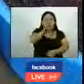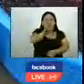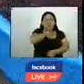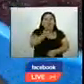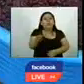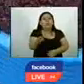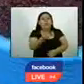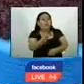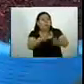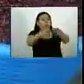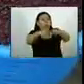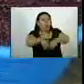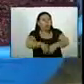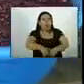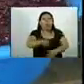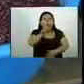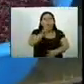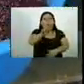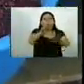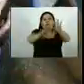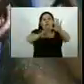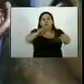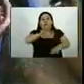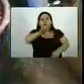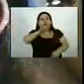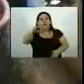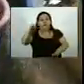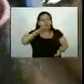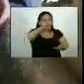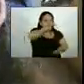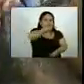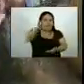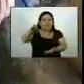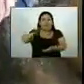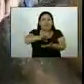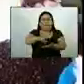reporta la pérdida de más de 18.000 quintales de frijol. Carla Araniva.